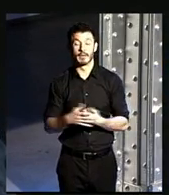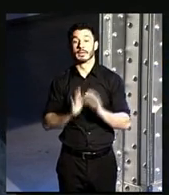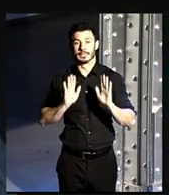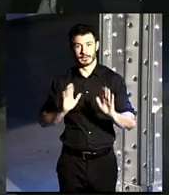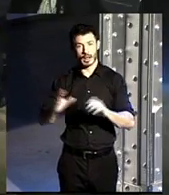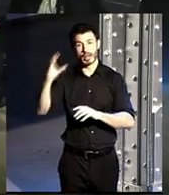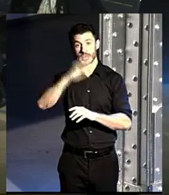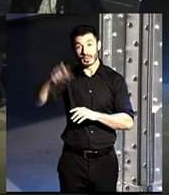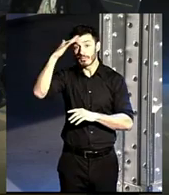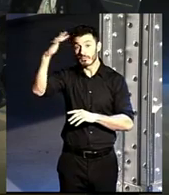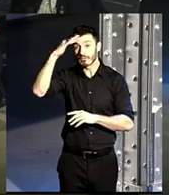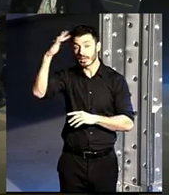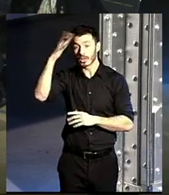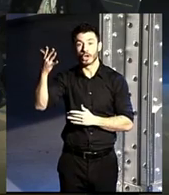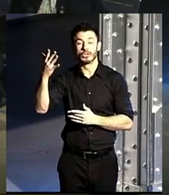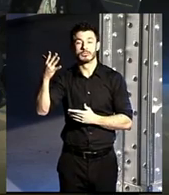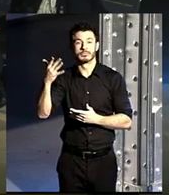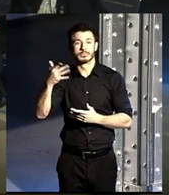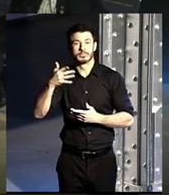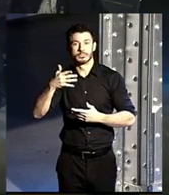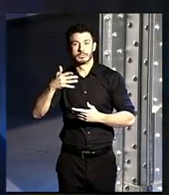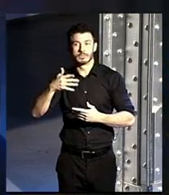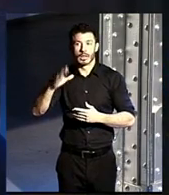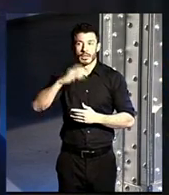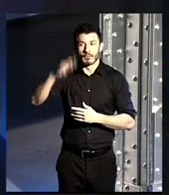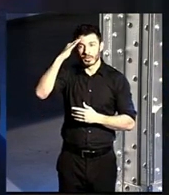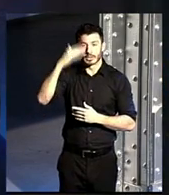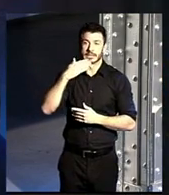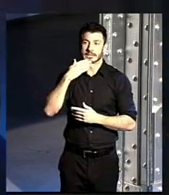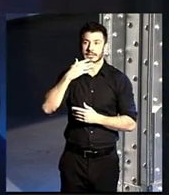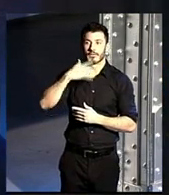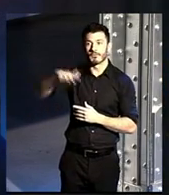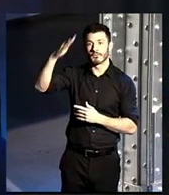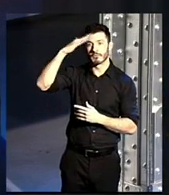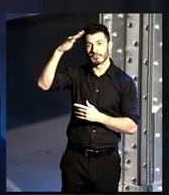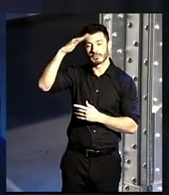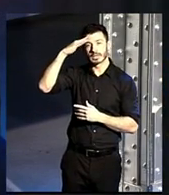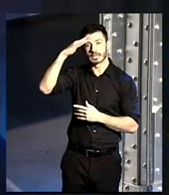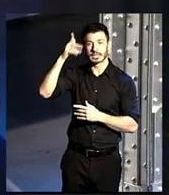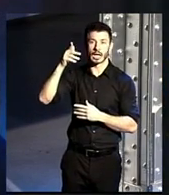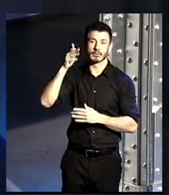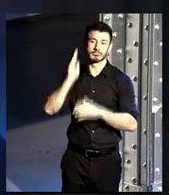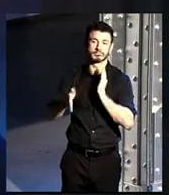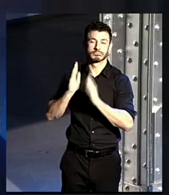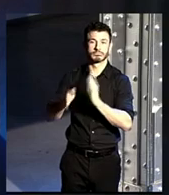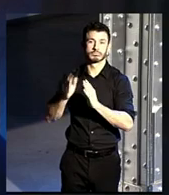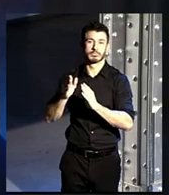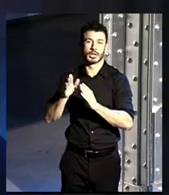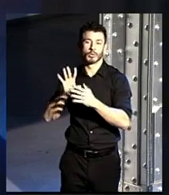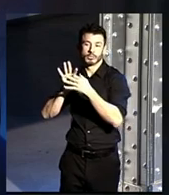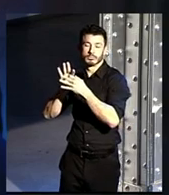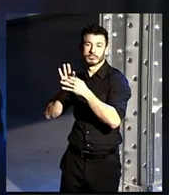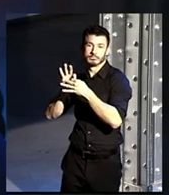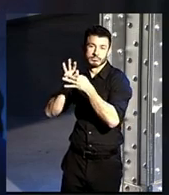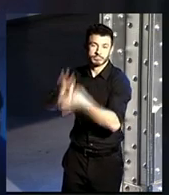en sí misma, o sea, digamos que la ciencia ficción es la fantasía disciplinada por la ciencia. Entonces, la